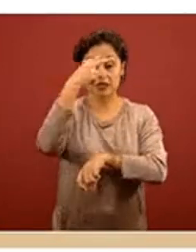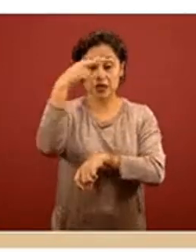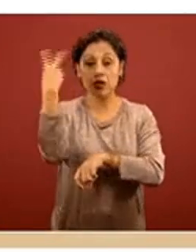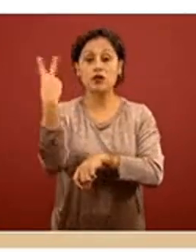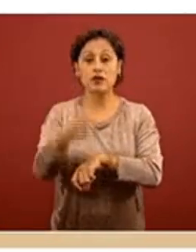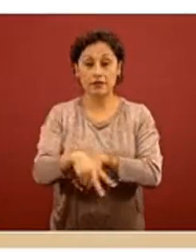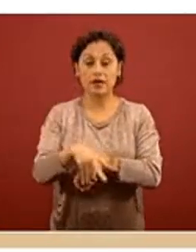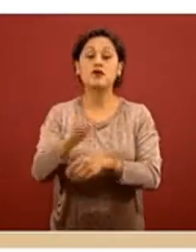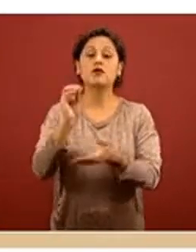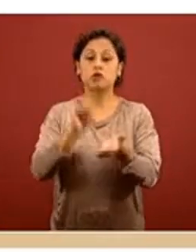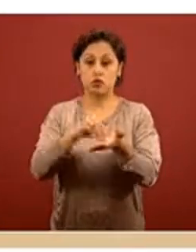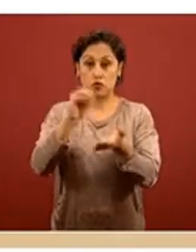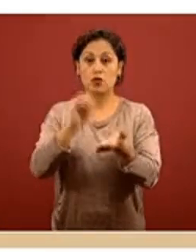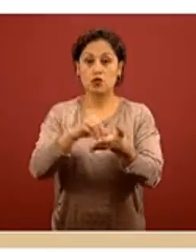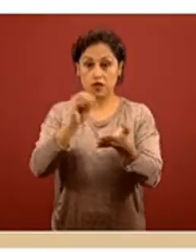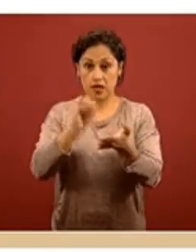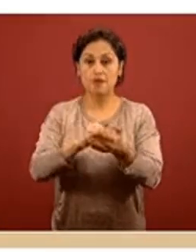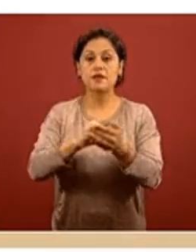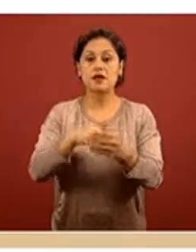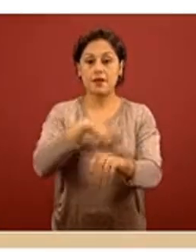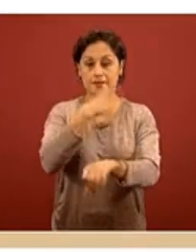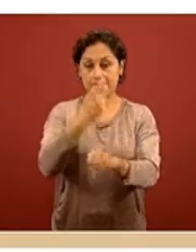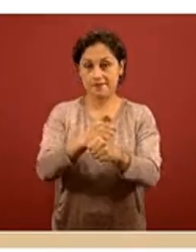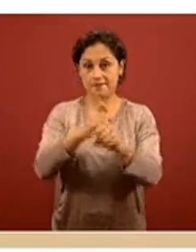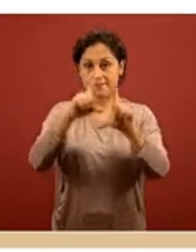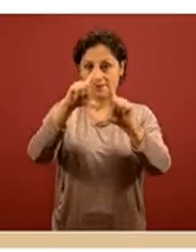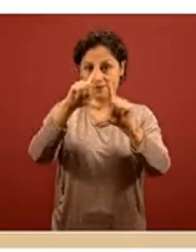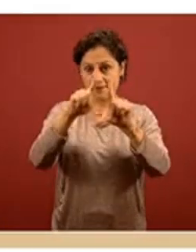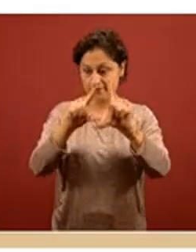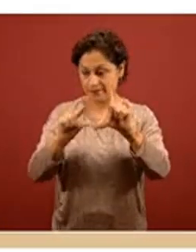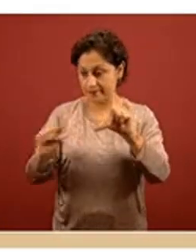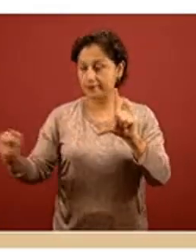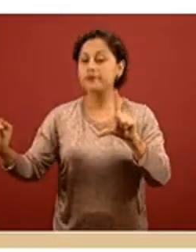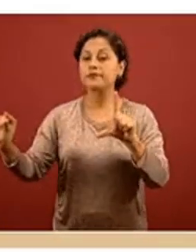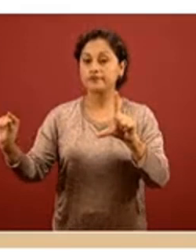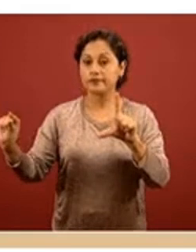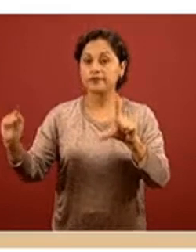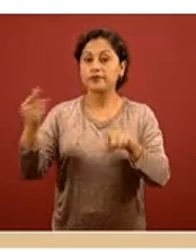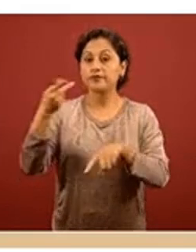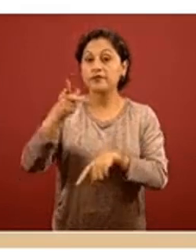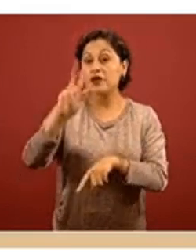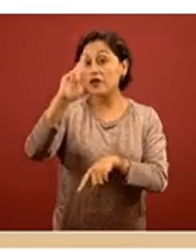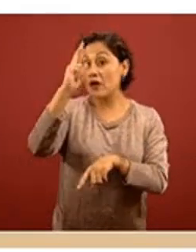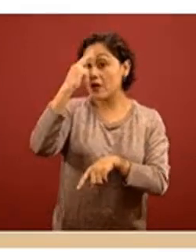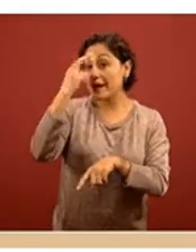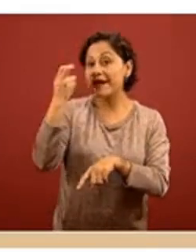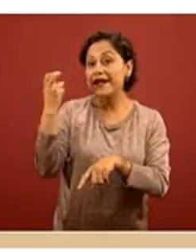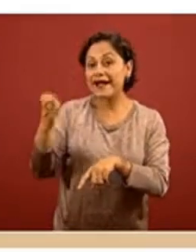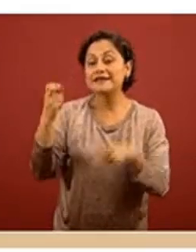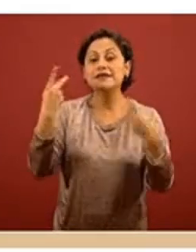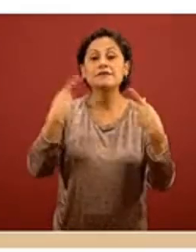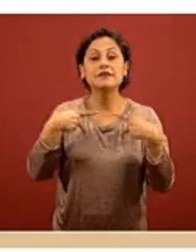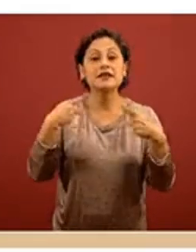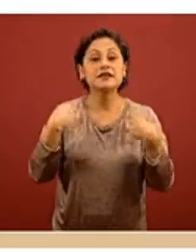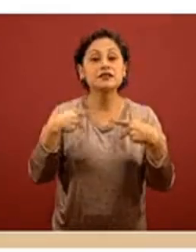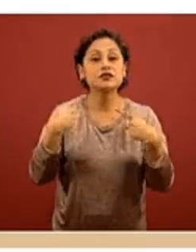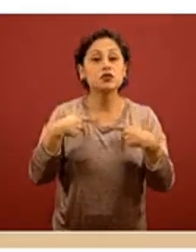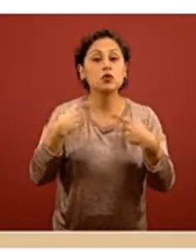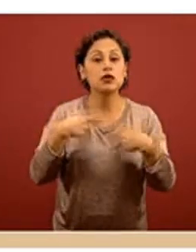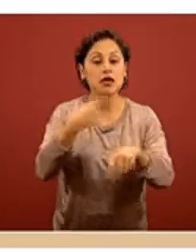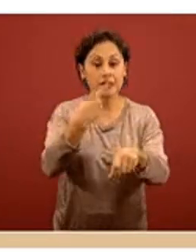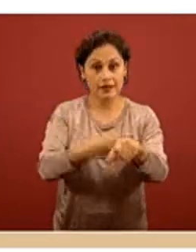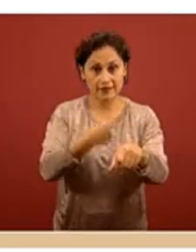esta lista, pero recordemos que en este tipo de gráfico solo estamos viendo cantidad de casos y por lo tanto estos estados, por